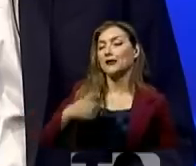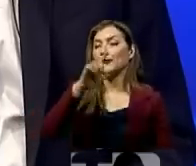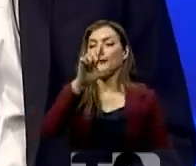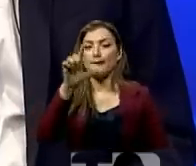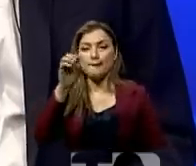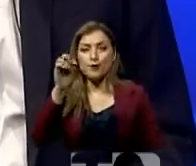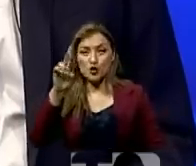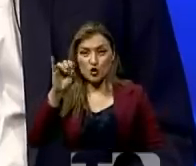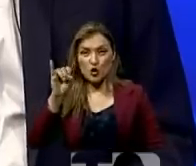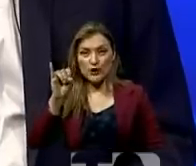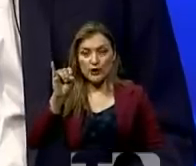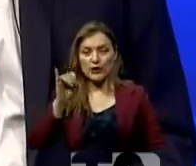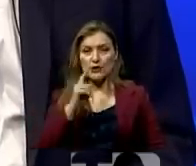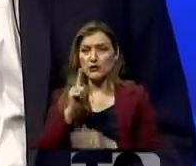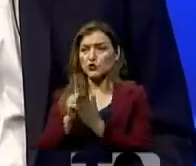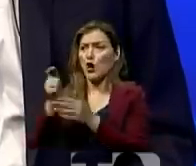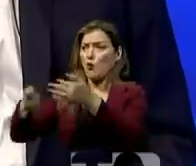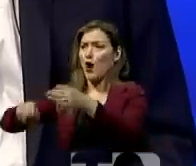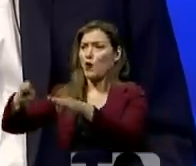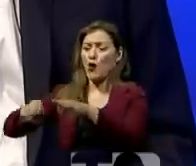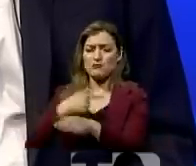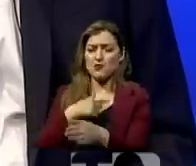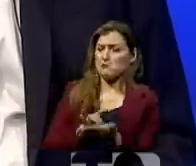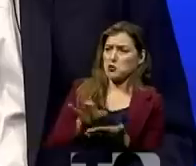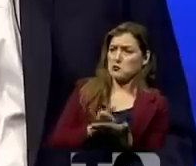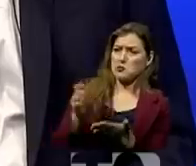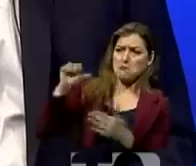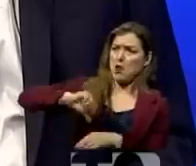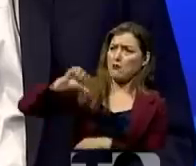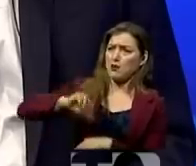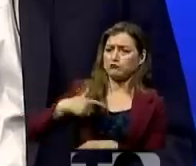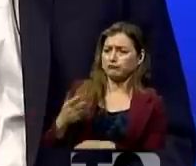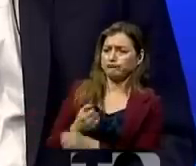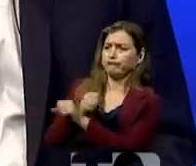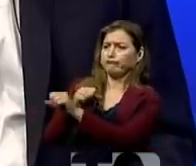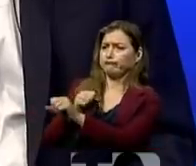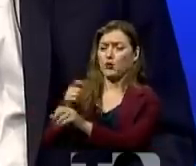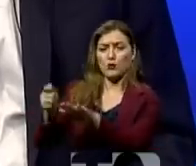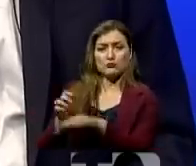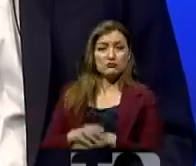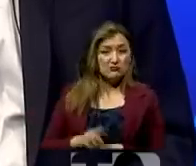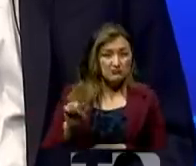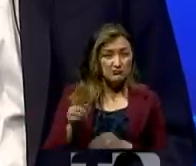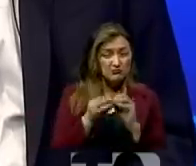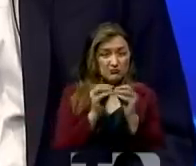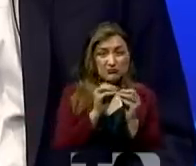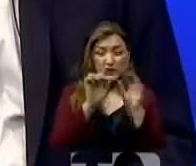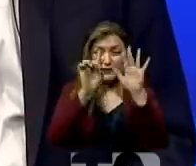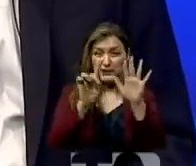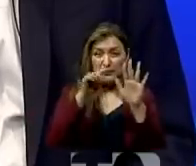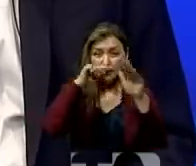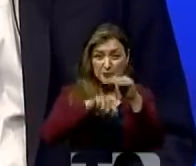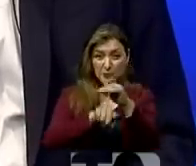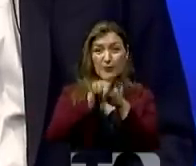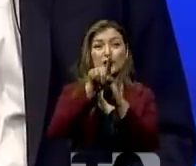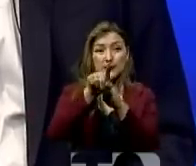esto sucedió en un marco legal la destitución de ella me refiero y ahora de partidos este cristiano denunció en injerencia del gobierno que hay consejeros